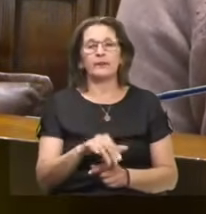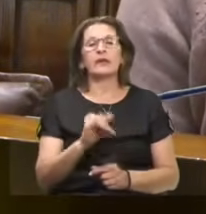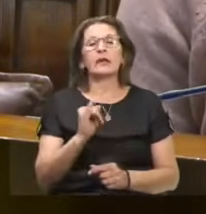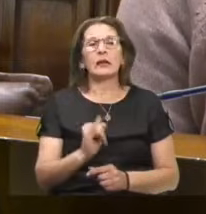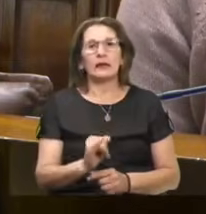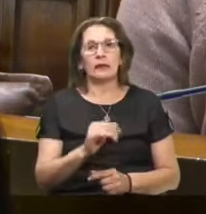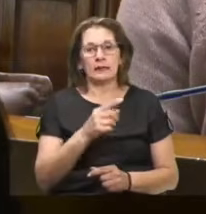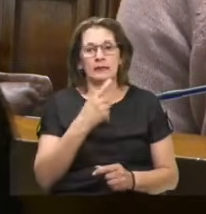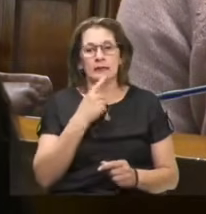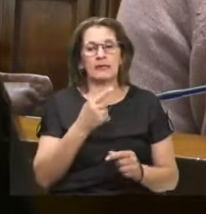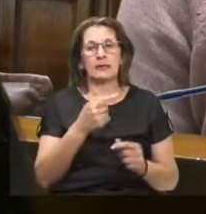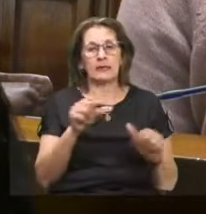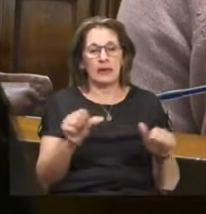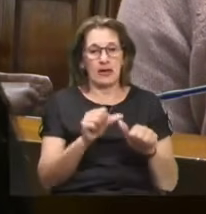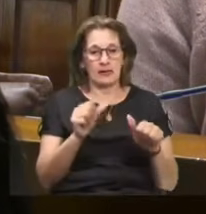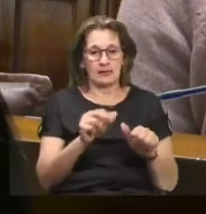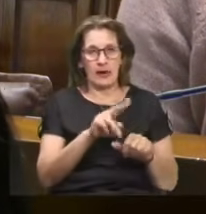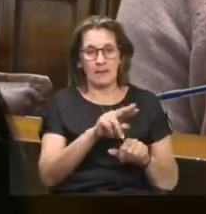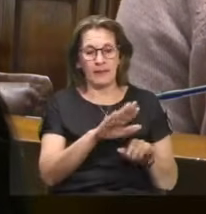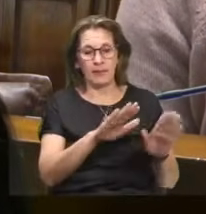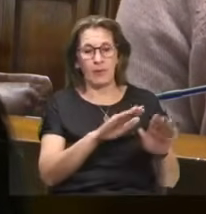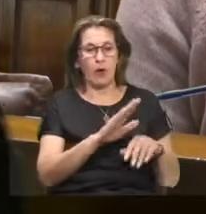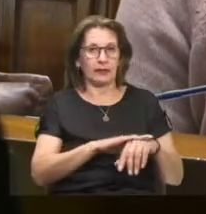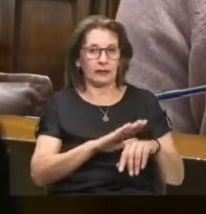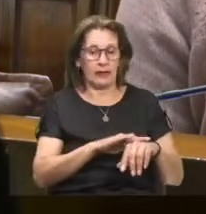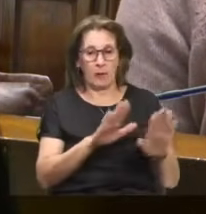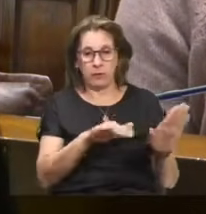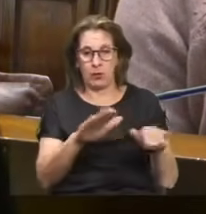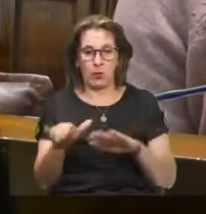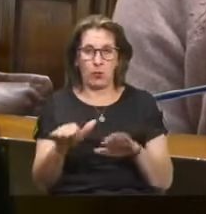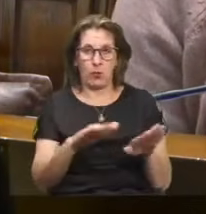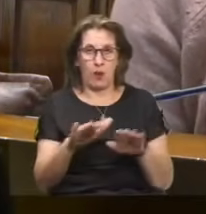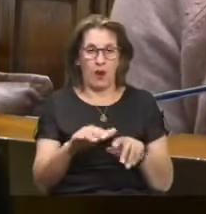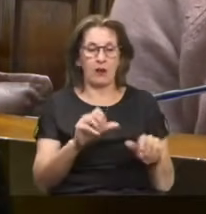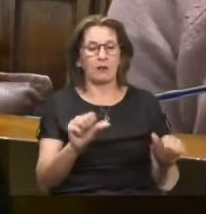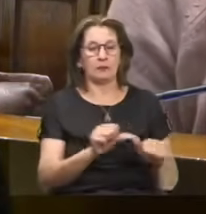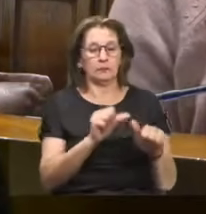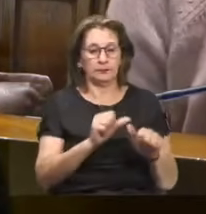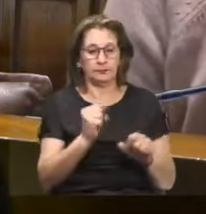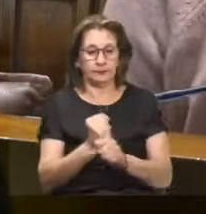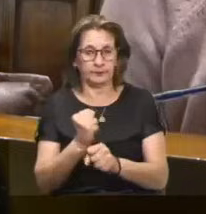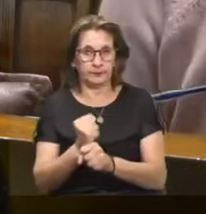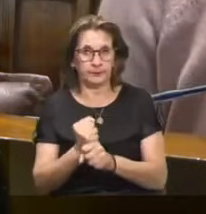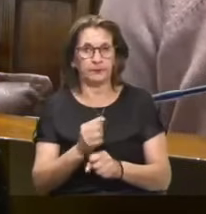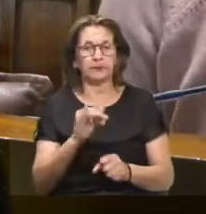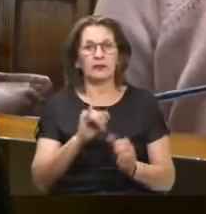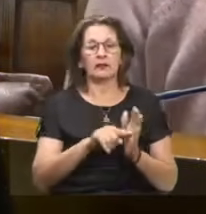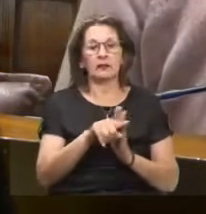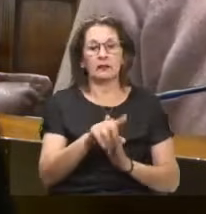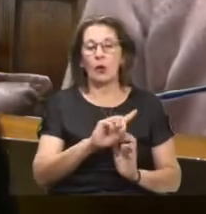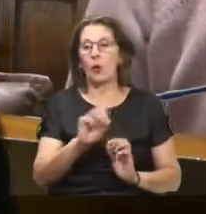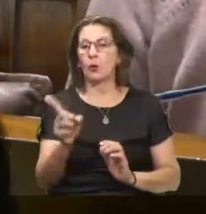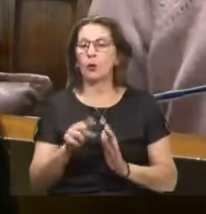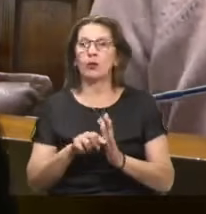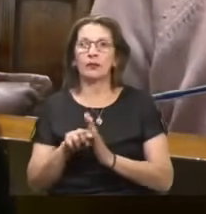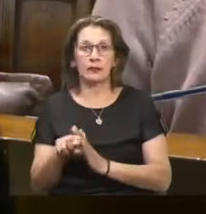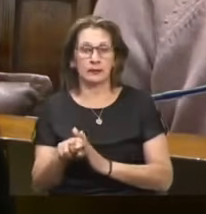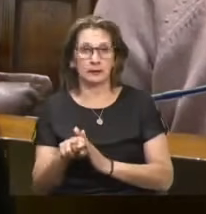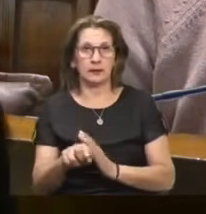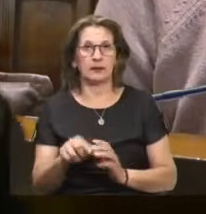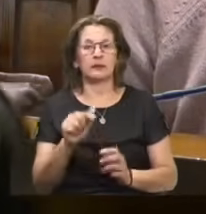ejercicio simultáneo de profesiones o actividades que directa o indirectamente